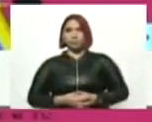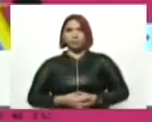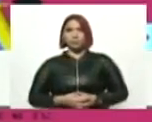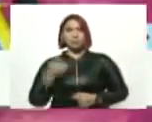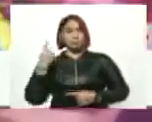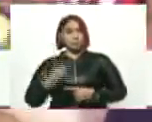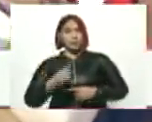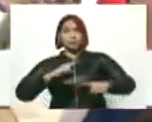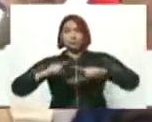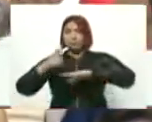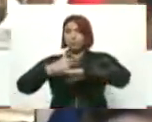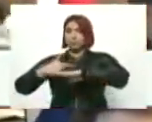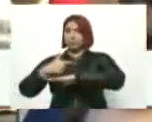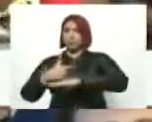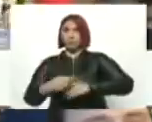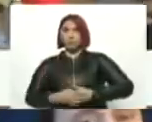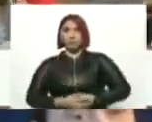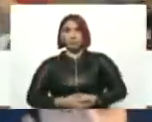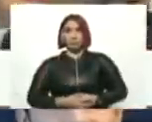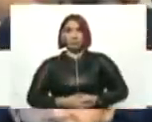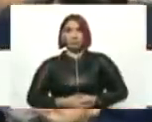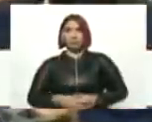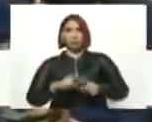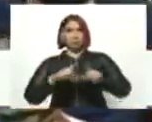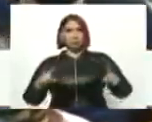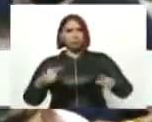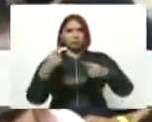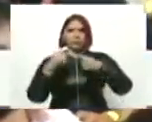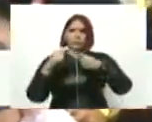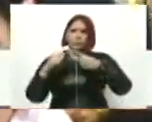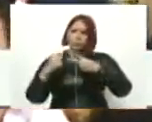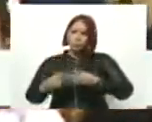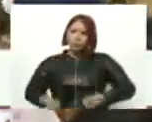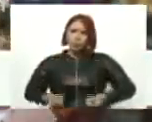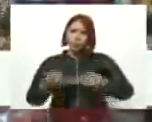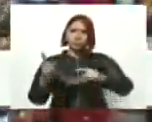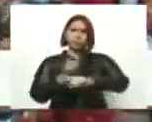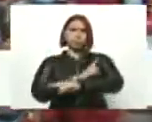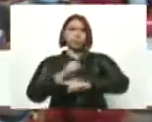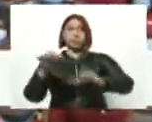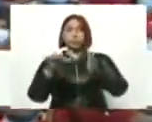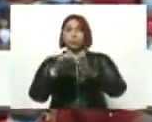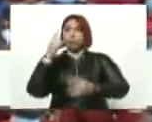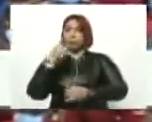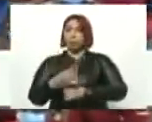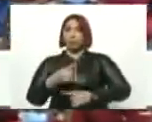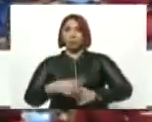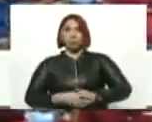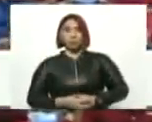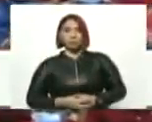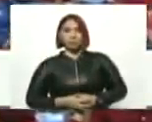Tiene que servir para gobernar también, ¿ves? Para que las cosas lleguen inmediatamente donde tienen que llegar.